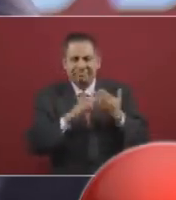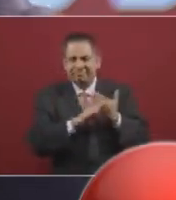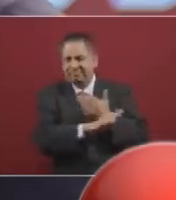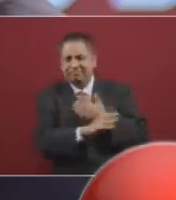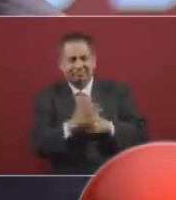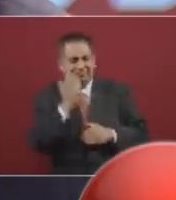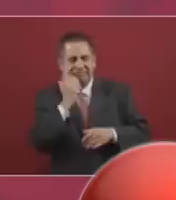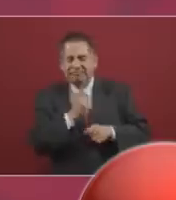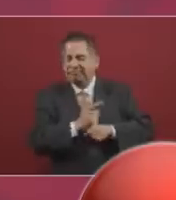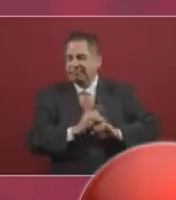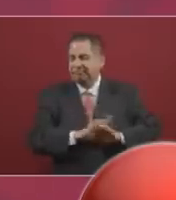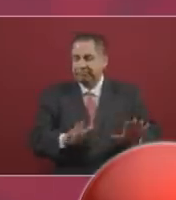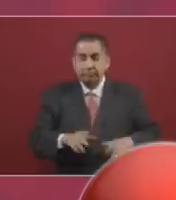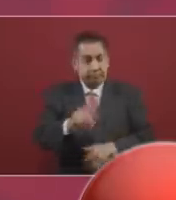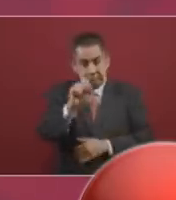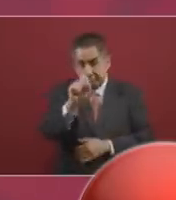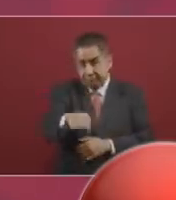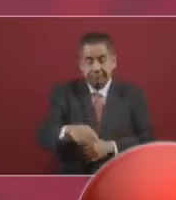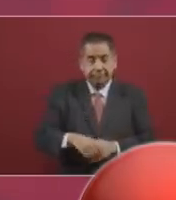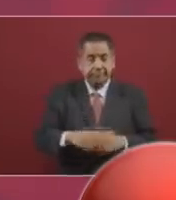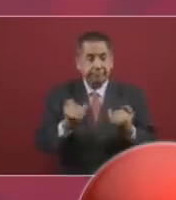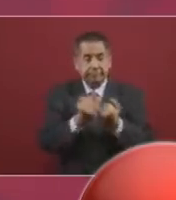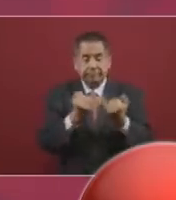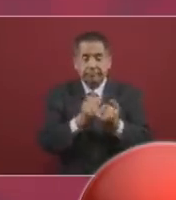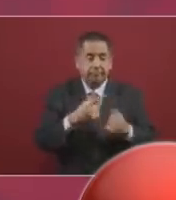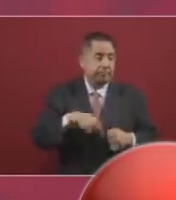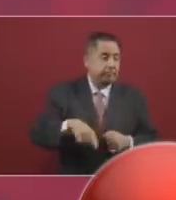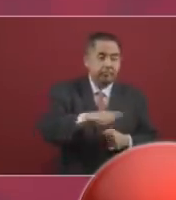Entonces, es el mismo caso de los líderes.